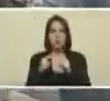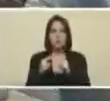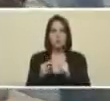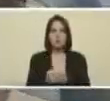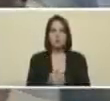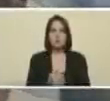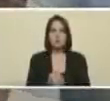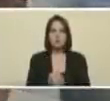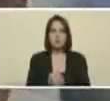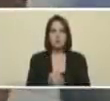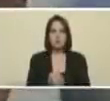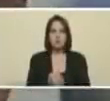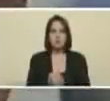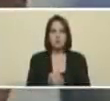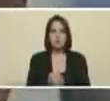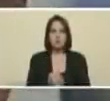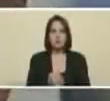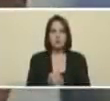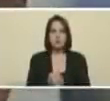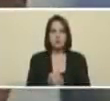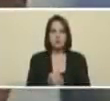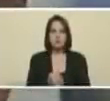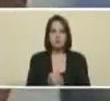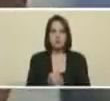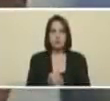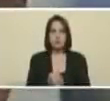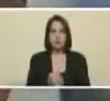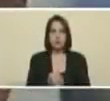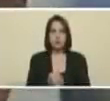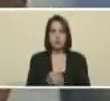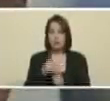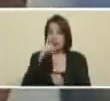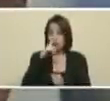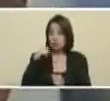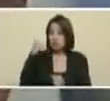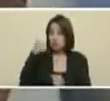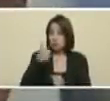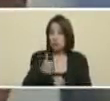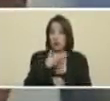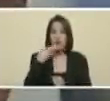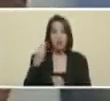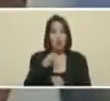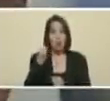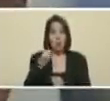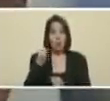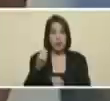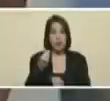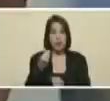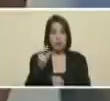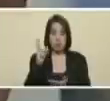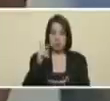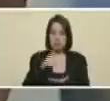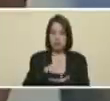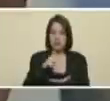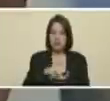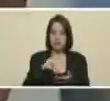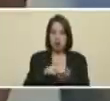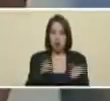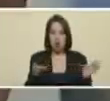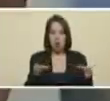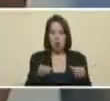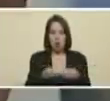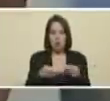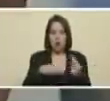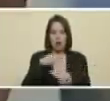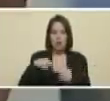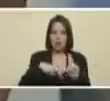Tarek William Sack, en sus años mozos, como militante del Partido de la